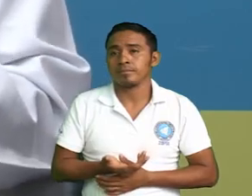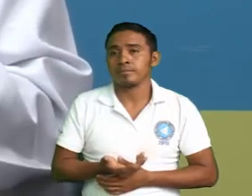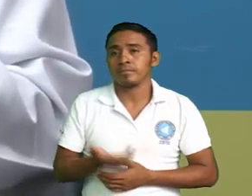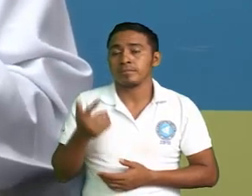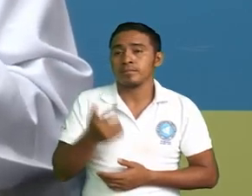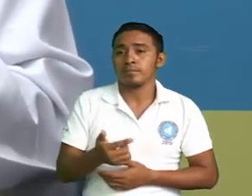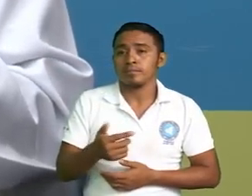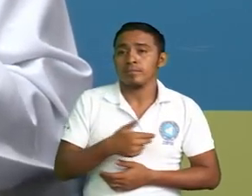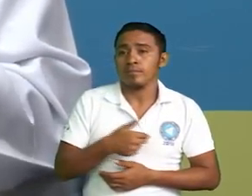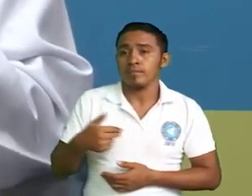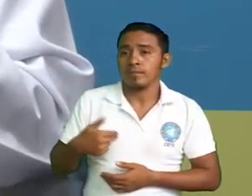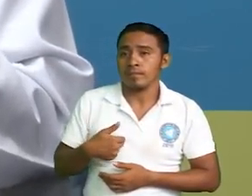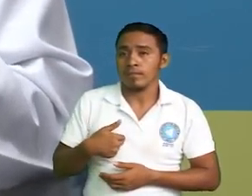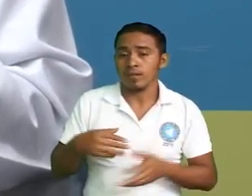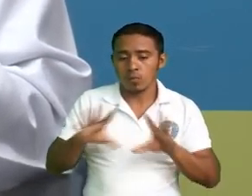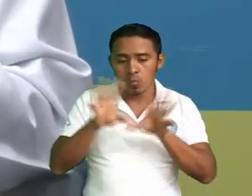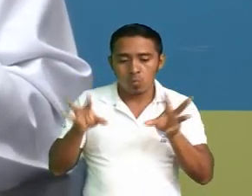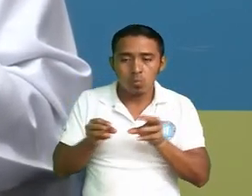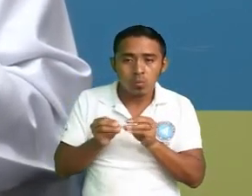él forma parte de